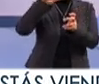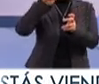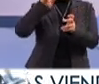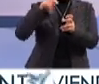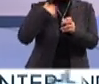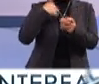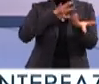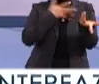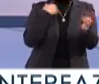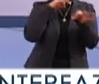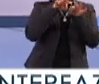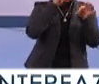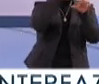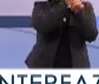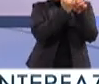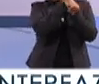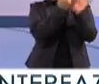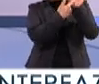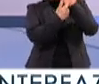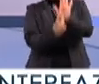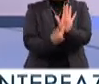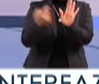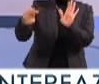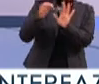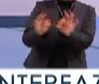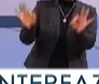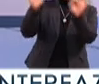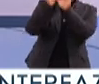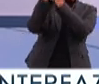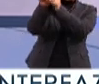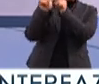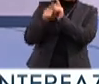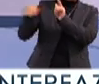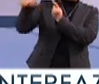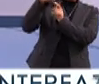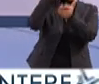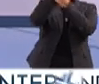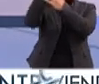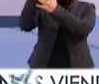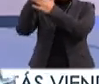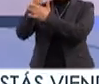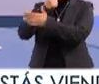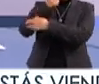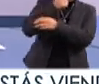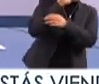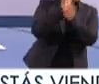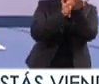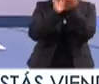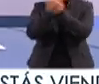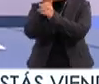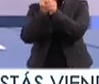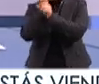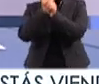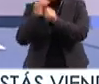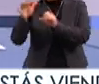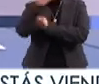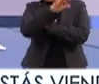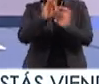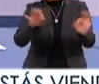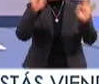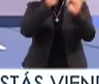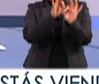por supuesto hemos revisado trabajos que han hecho este importantísimo grupo grupo de periodistas que se encuentran en esta